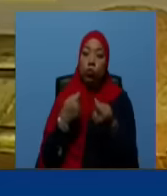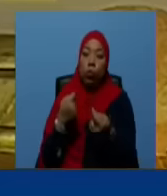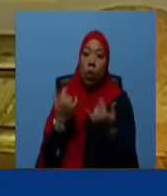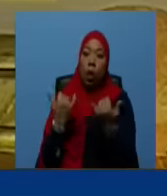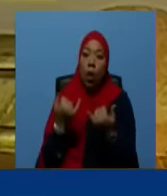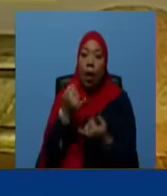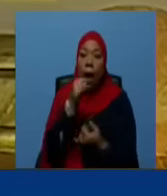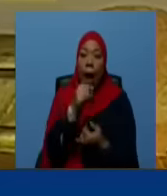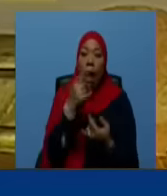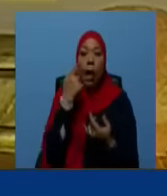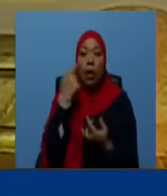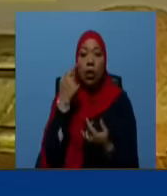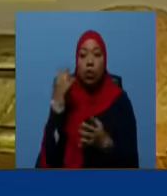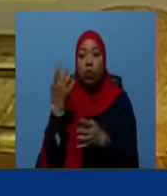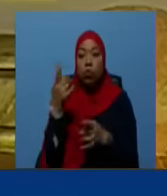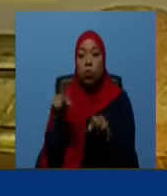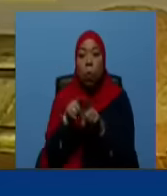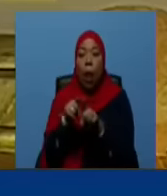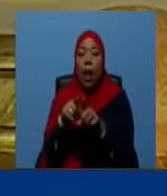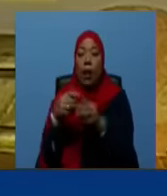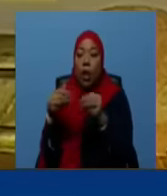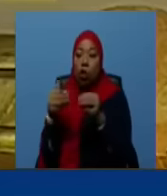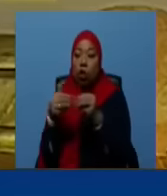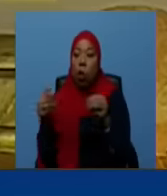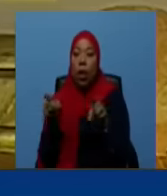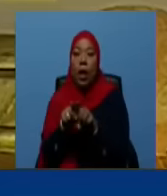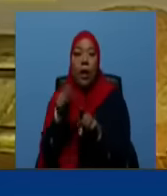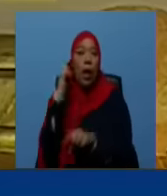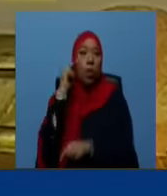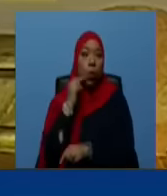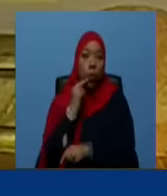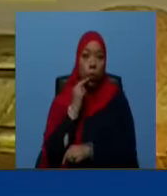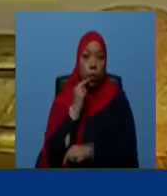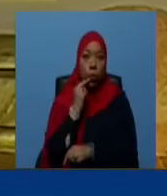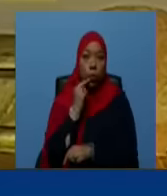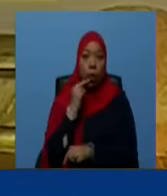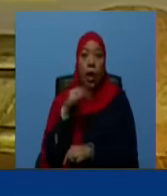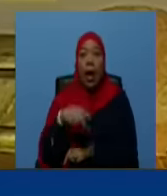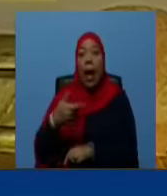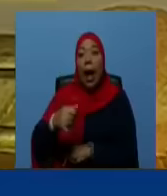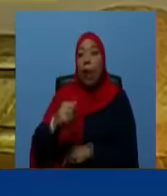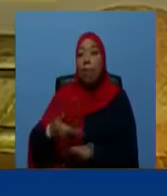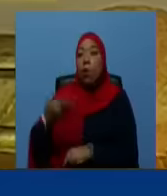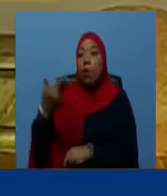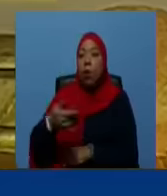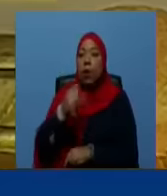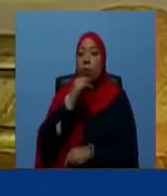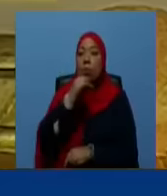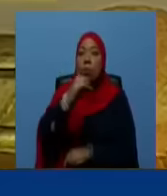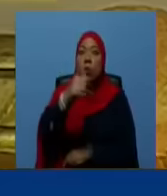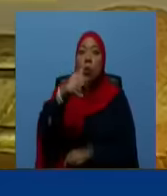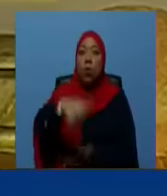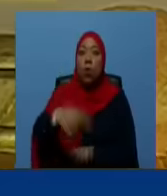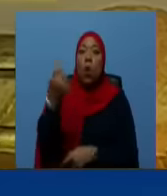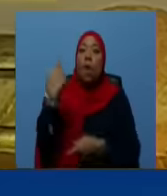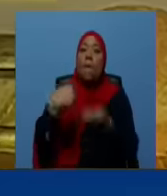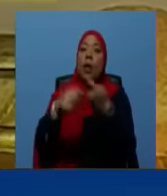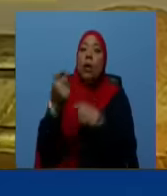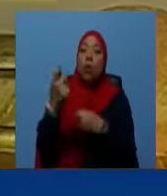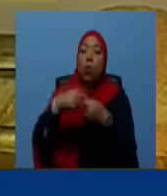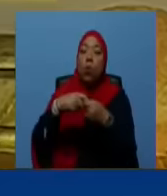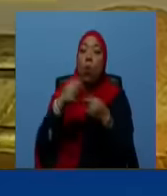fenómeno. Igualmente, tenemos que decir algo muy importante. Tenemos hoy un mercado